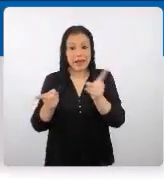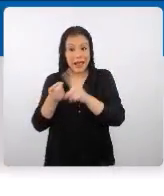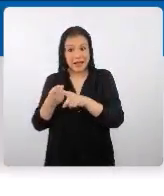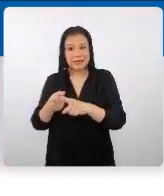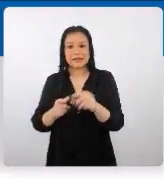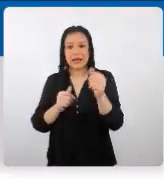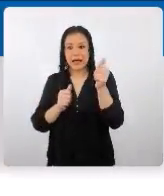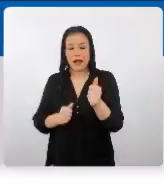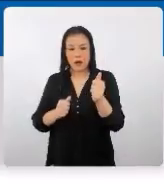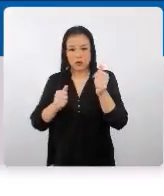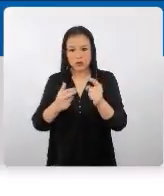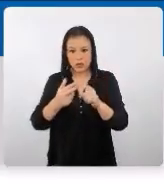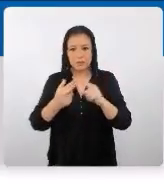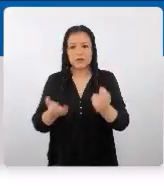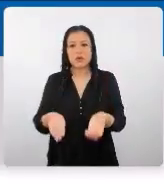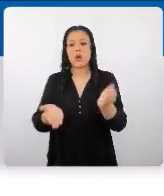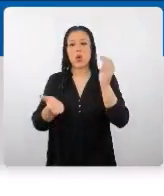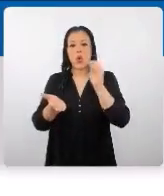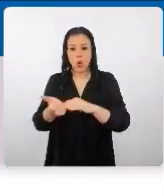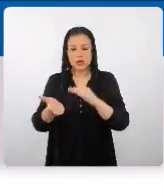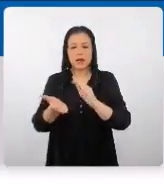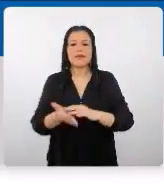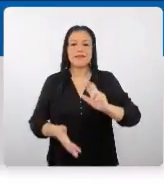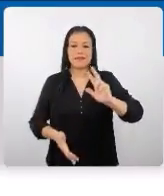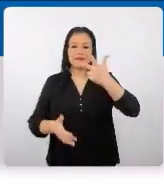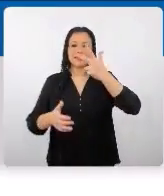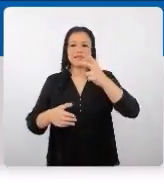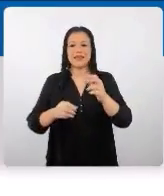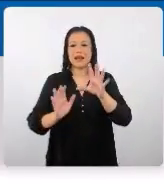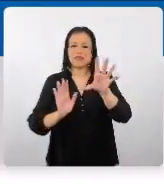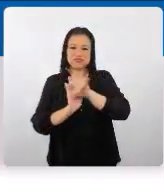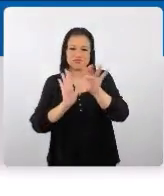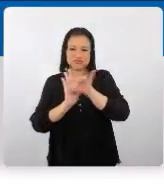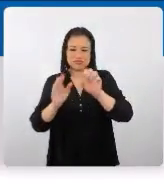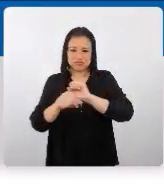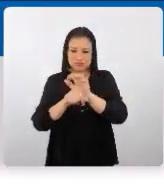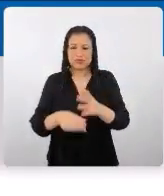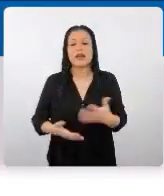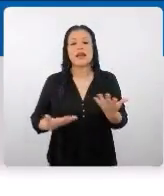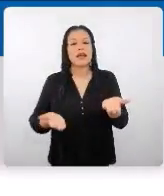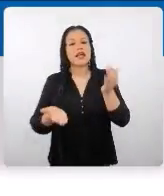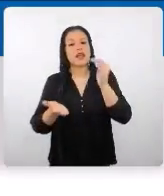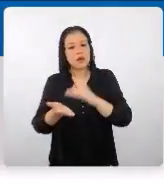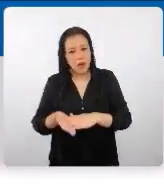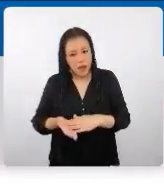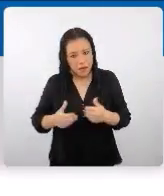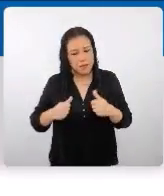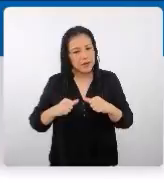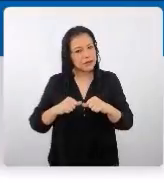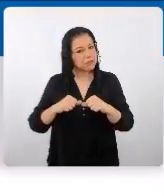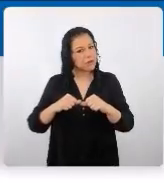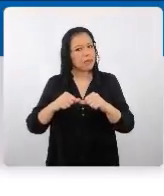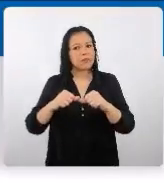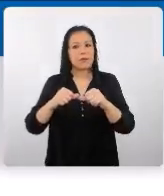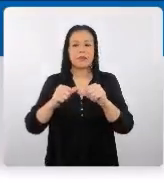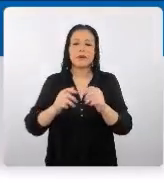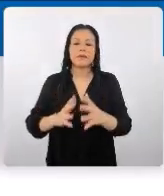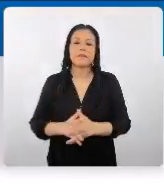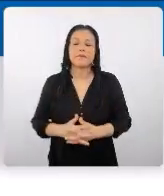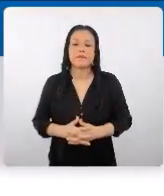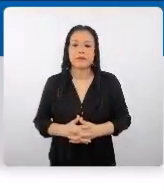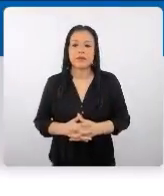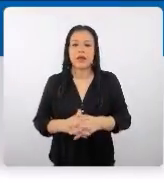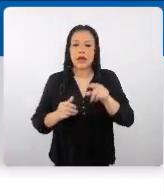agosto, que comenzó nuevamente lo que estábamos llamando la tercera ola y ha estado nuevamente en,